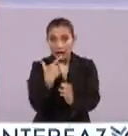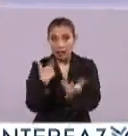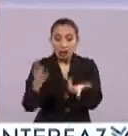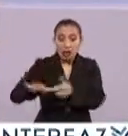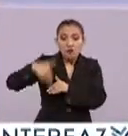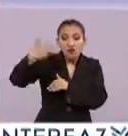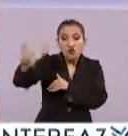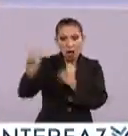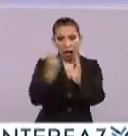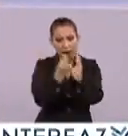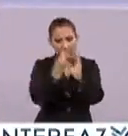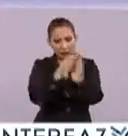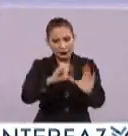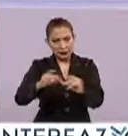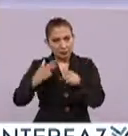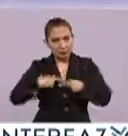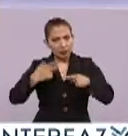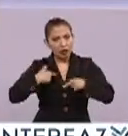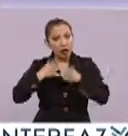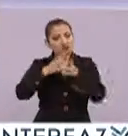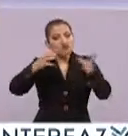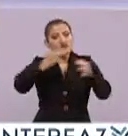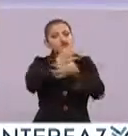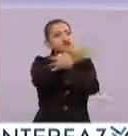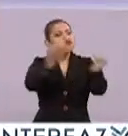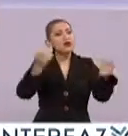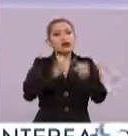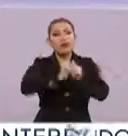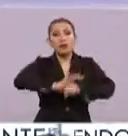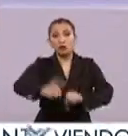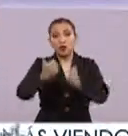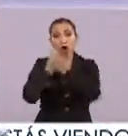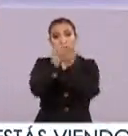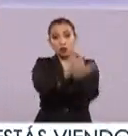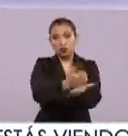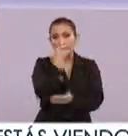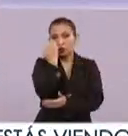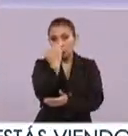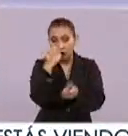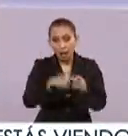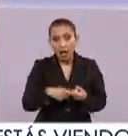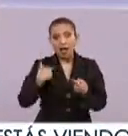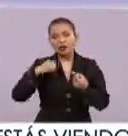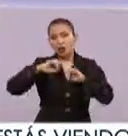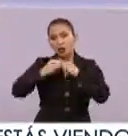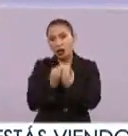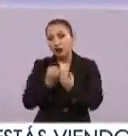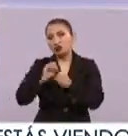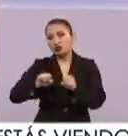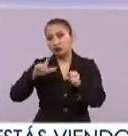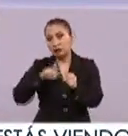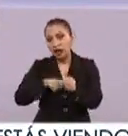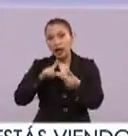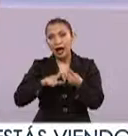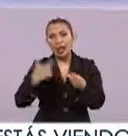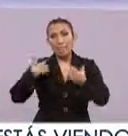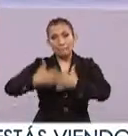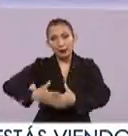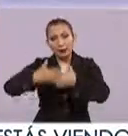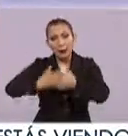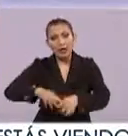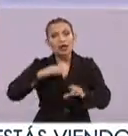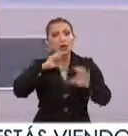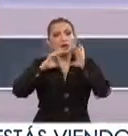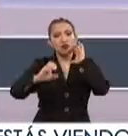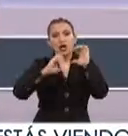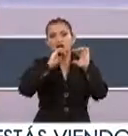informal, la capacitación y la amplia difusión de información con ayuda de las escuelas, las organizaciones sociales, las empresas y los